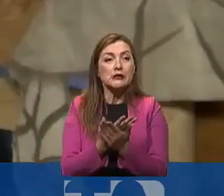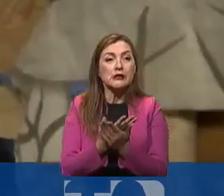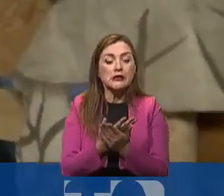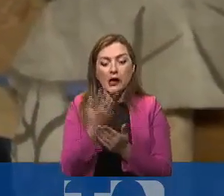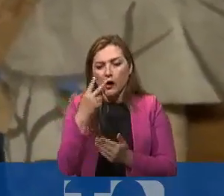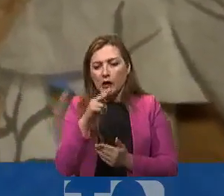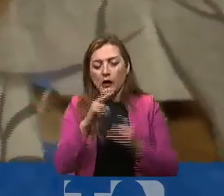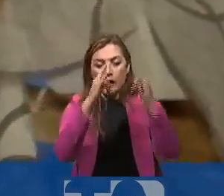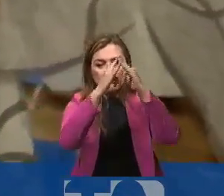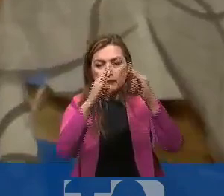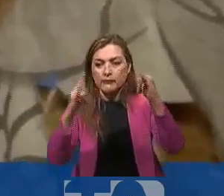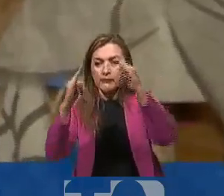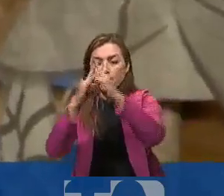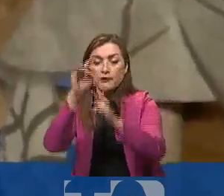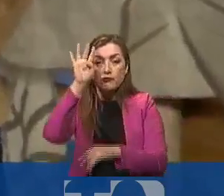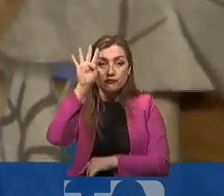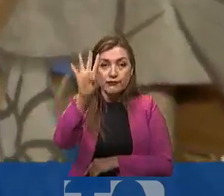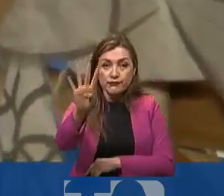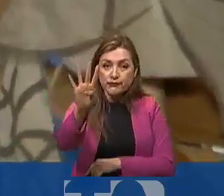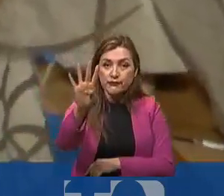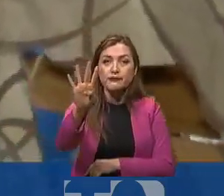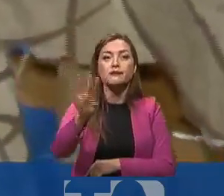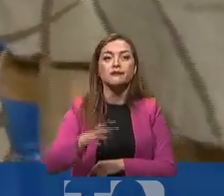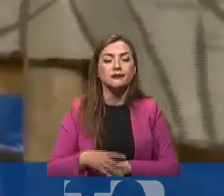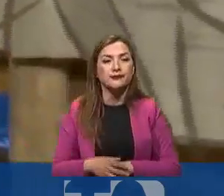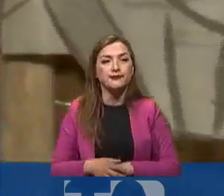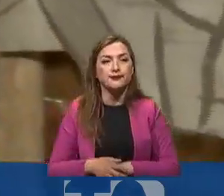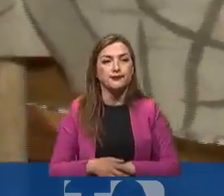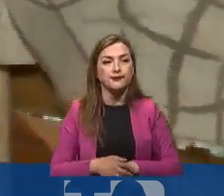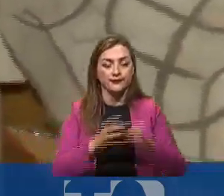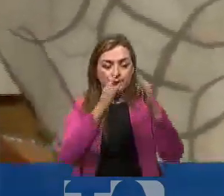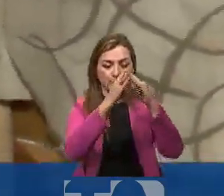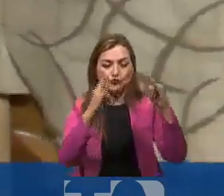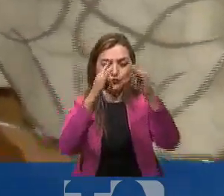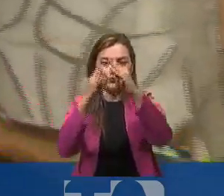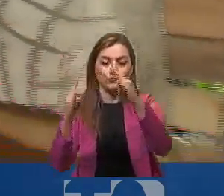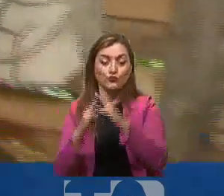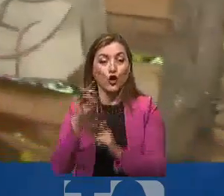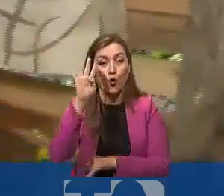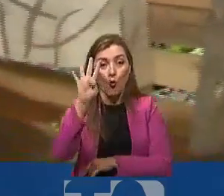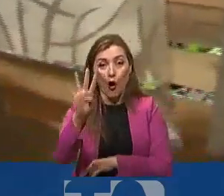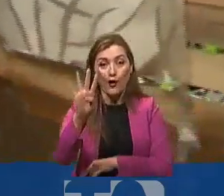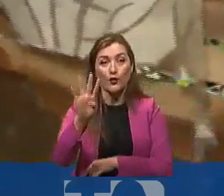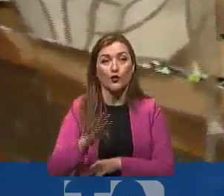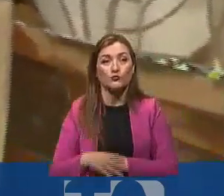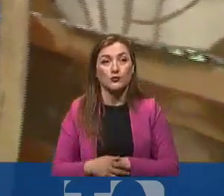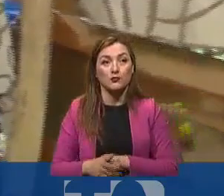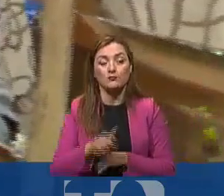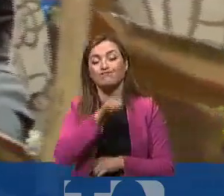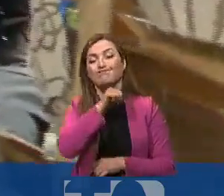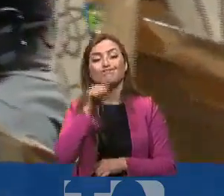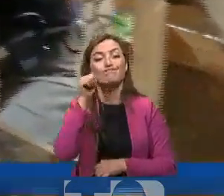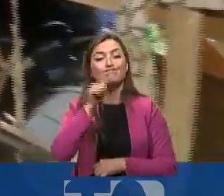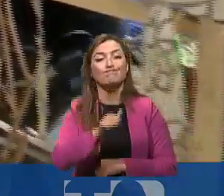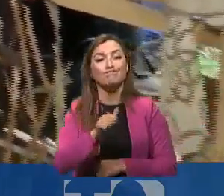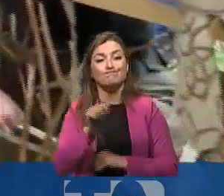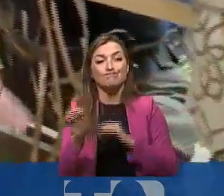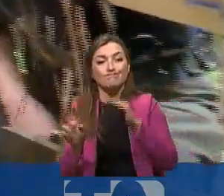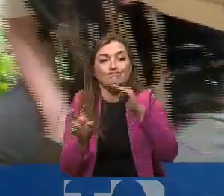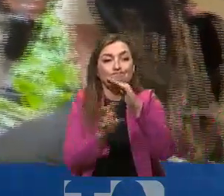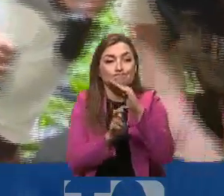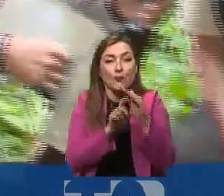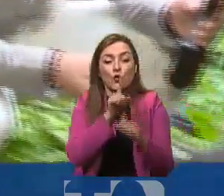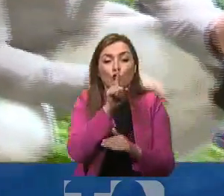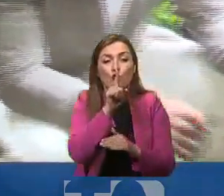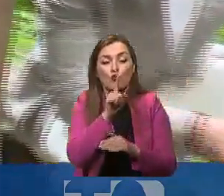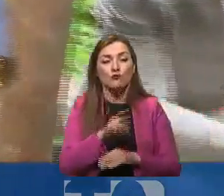ya cuatro campamentos como estos, por no decir covachas, donde se están ocultando prácticamente los delincuentes. La semana anterior en este mismo